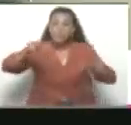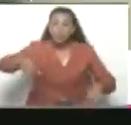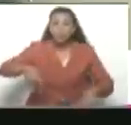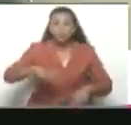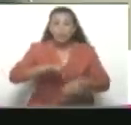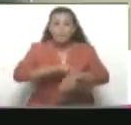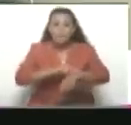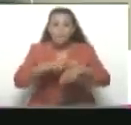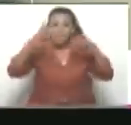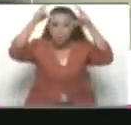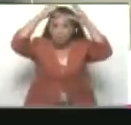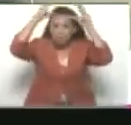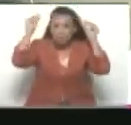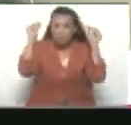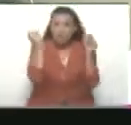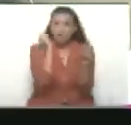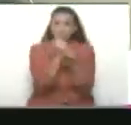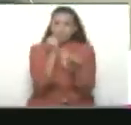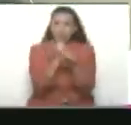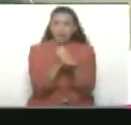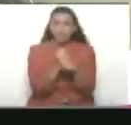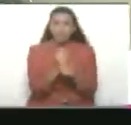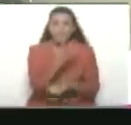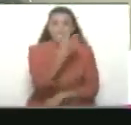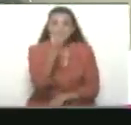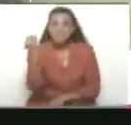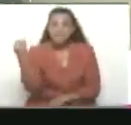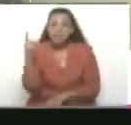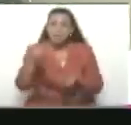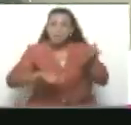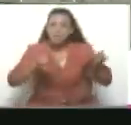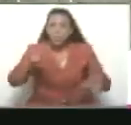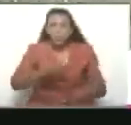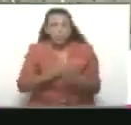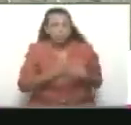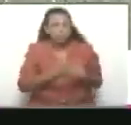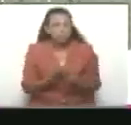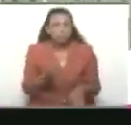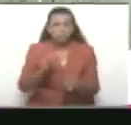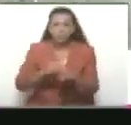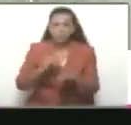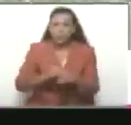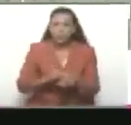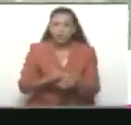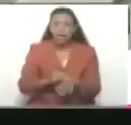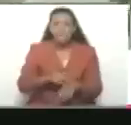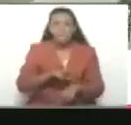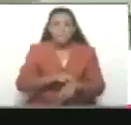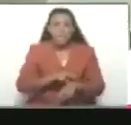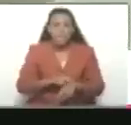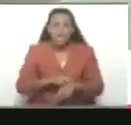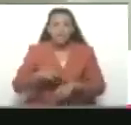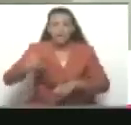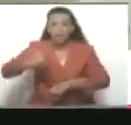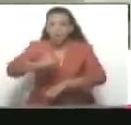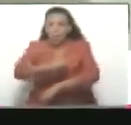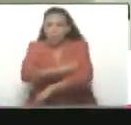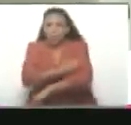trabajando en el en el hospital 500 personas convocadas a trabajar presentes médicos